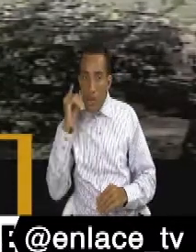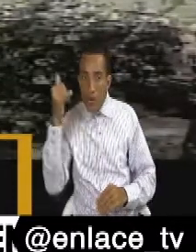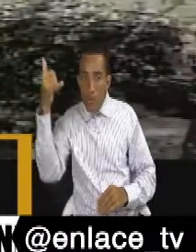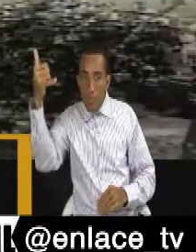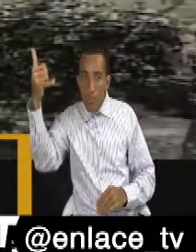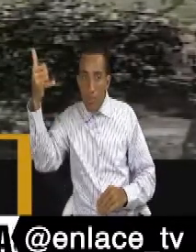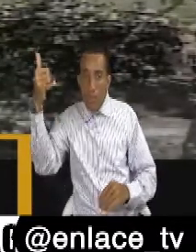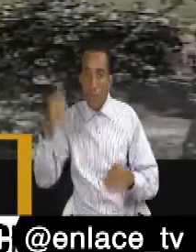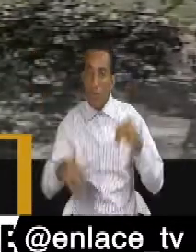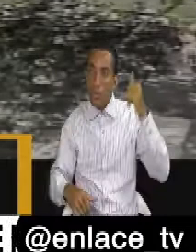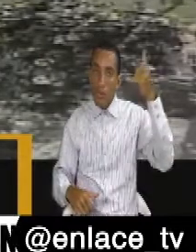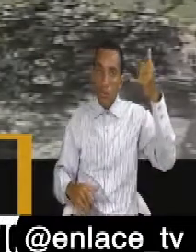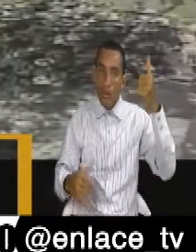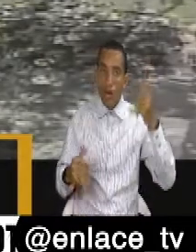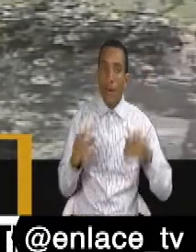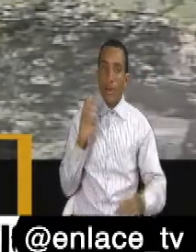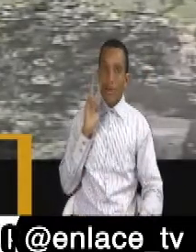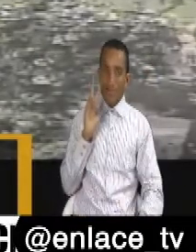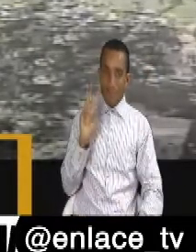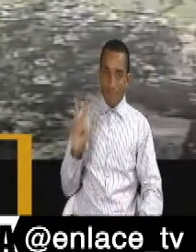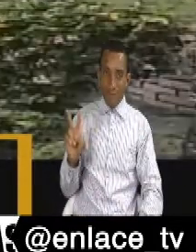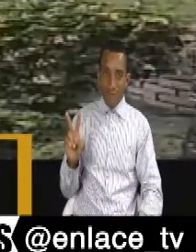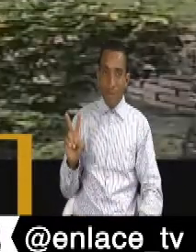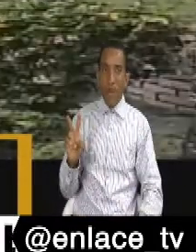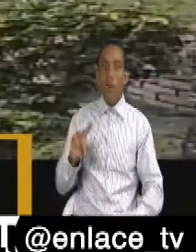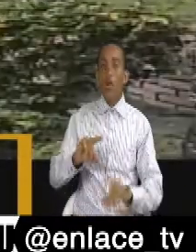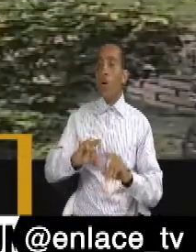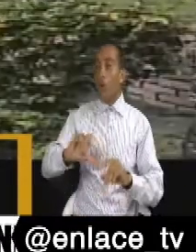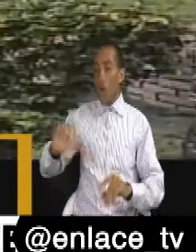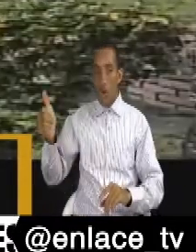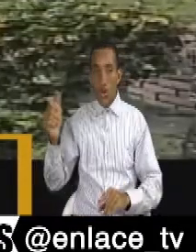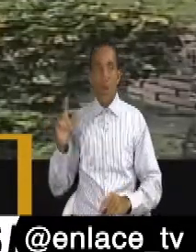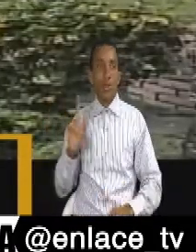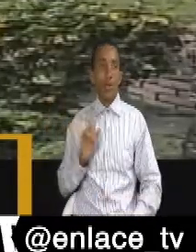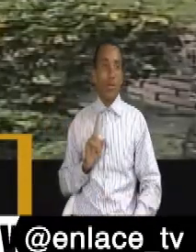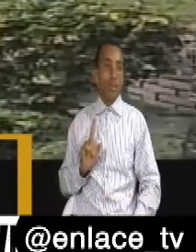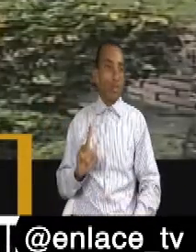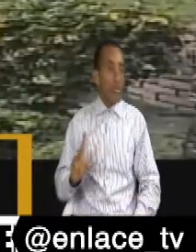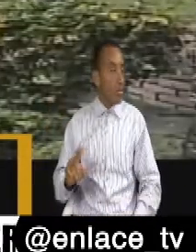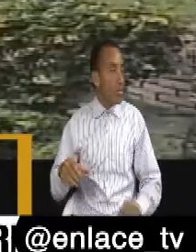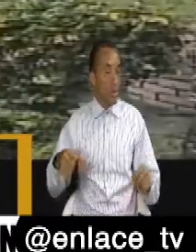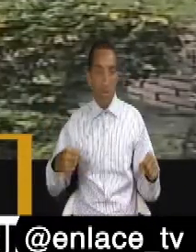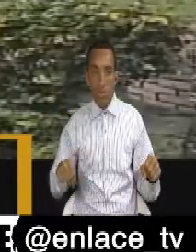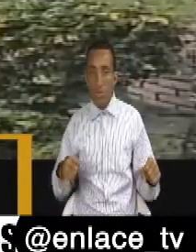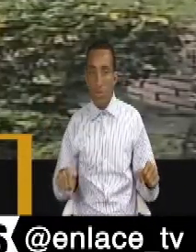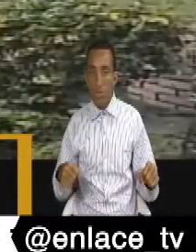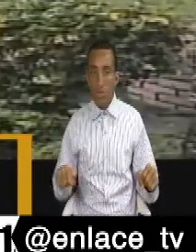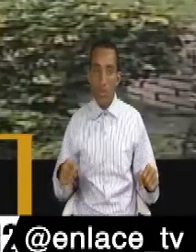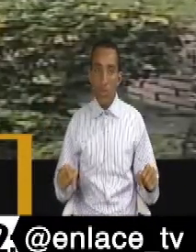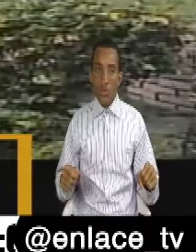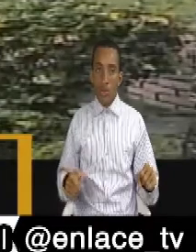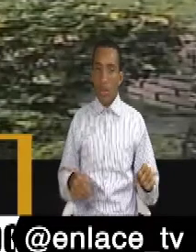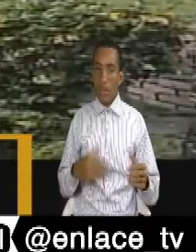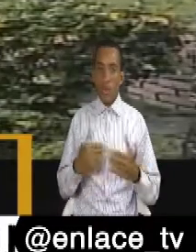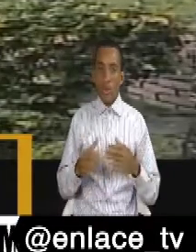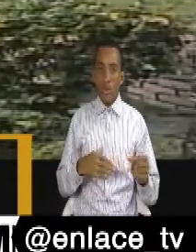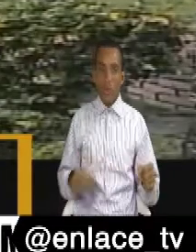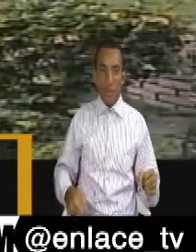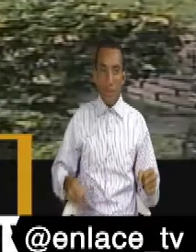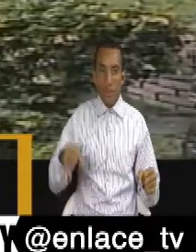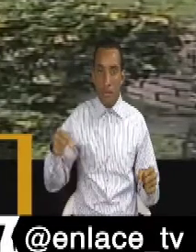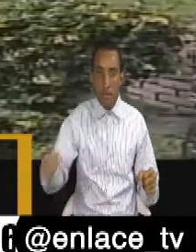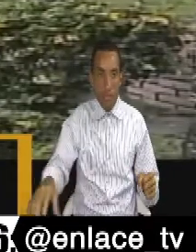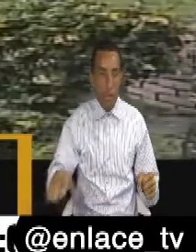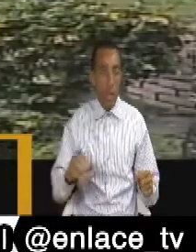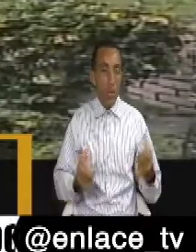cámaras. Es evidente que desde otros sectores son los que hasta ese lugar llegaban a dejar sus desechos, no importa el vehículo, carro o